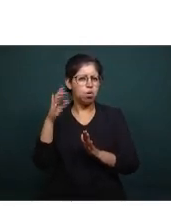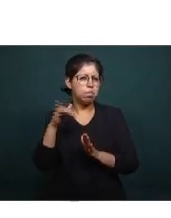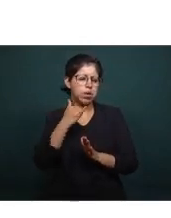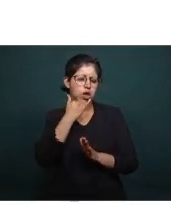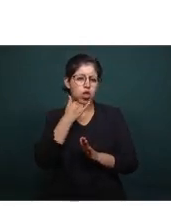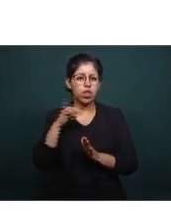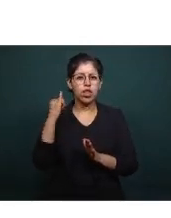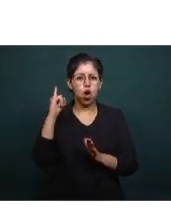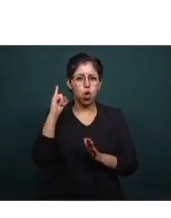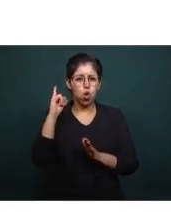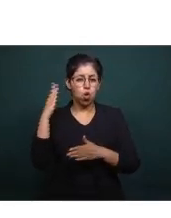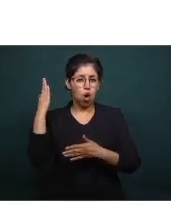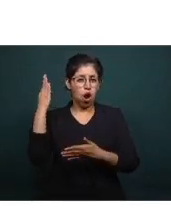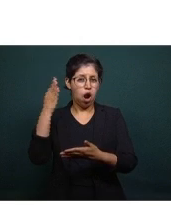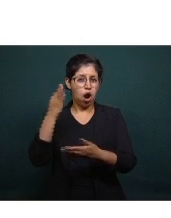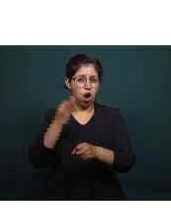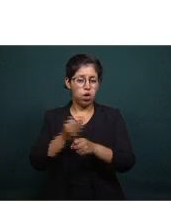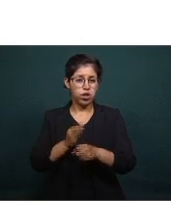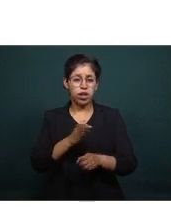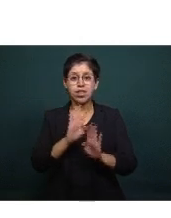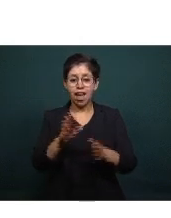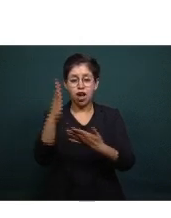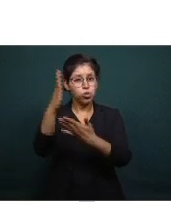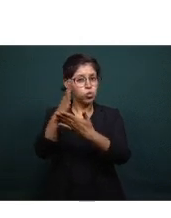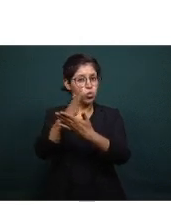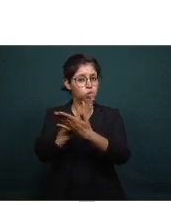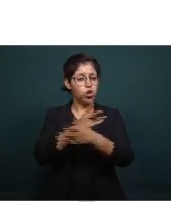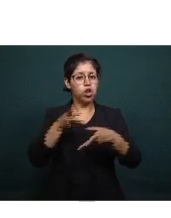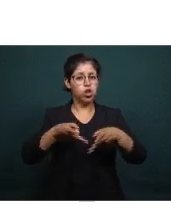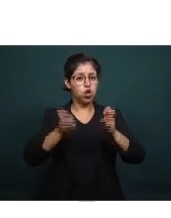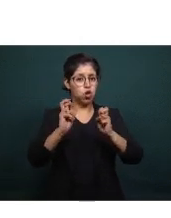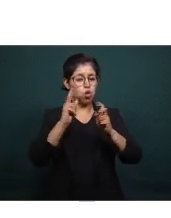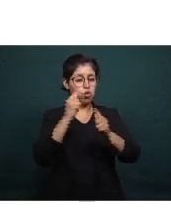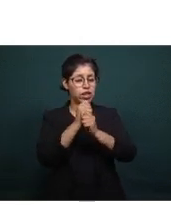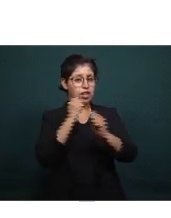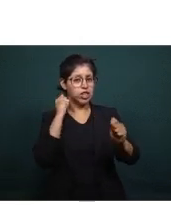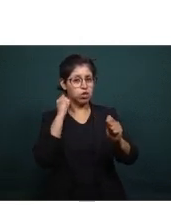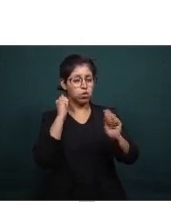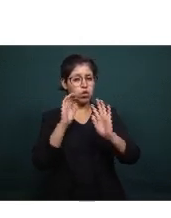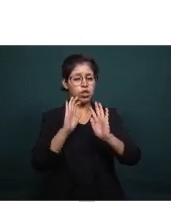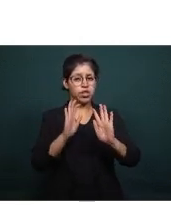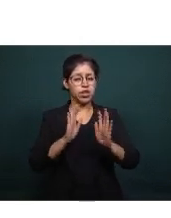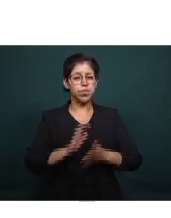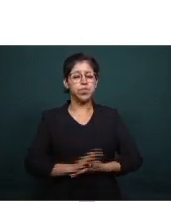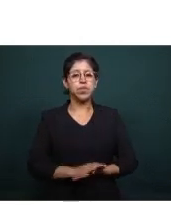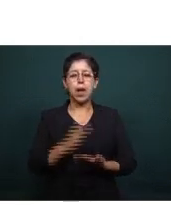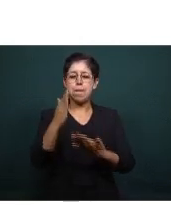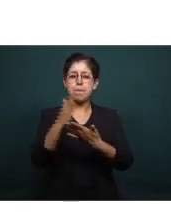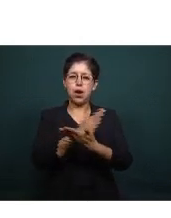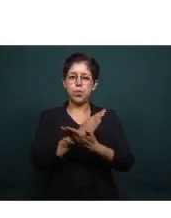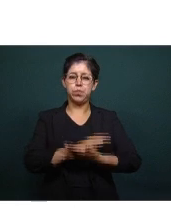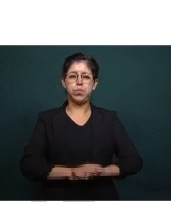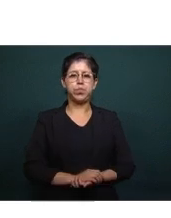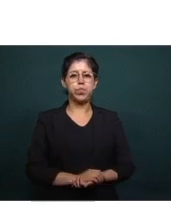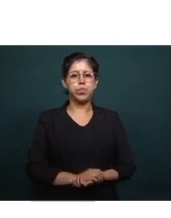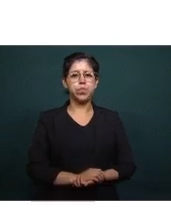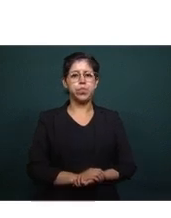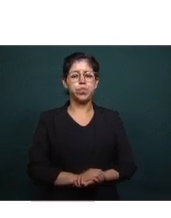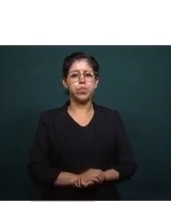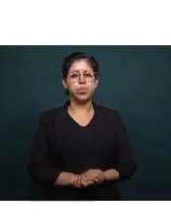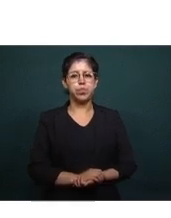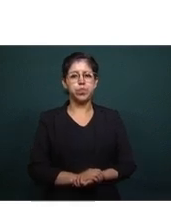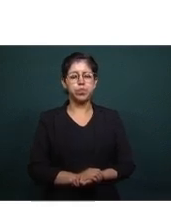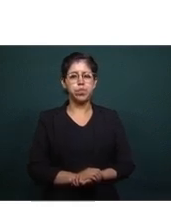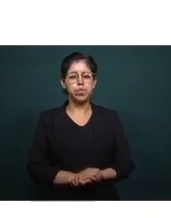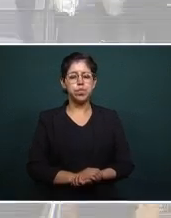de junio a la fecha, empezamos a ver una disminución de la tendencia del robo al transporte público.